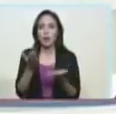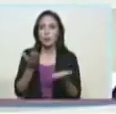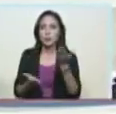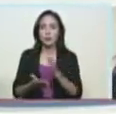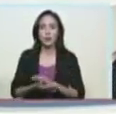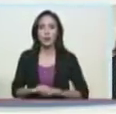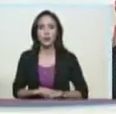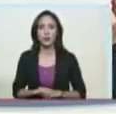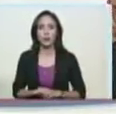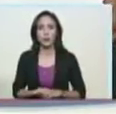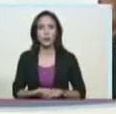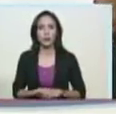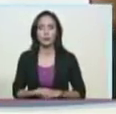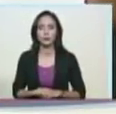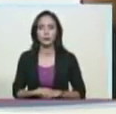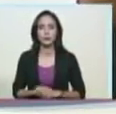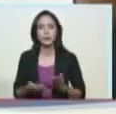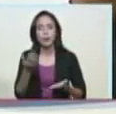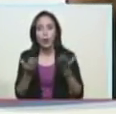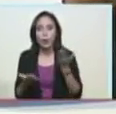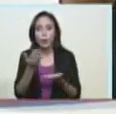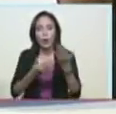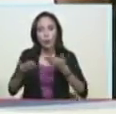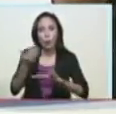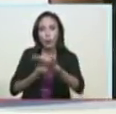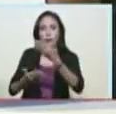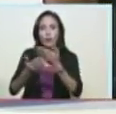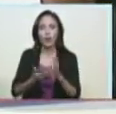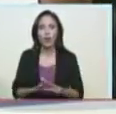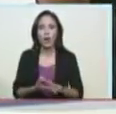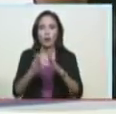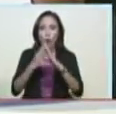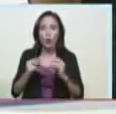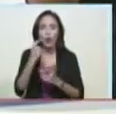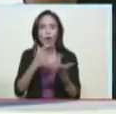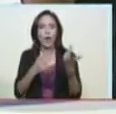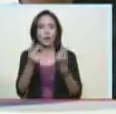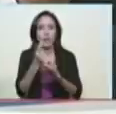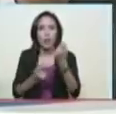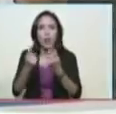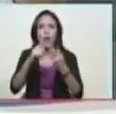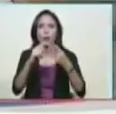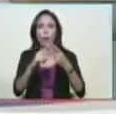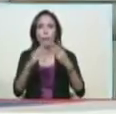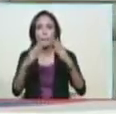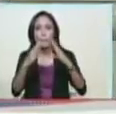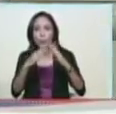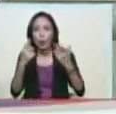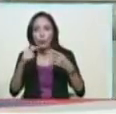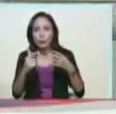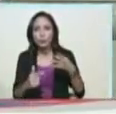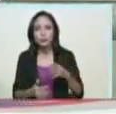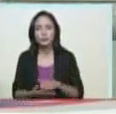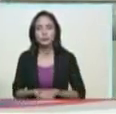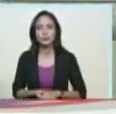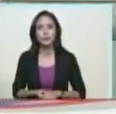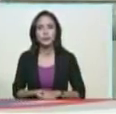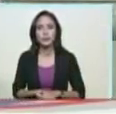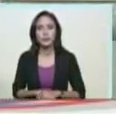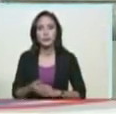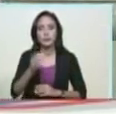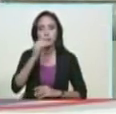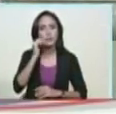riquezas de grupos económicos que invertían en bienes raíces fideicomisos